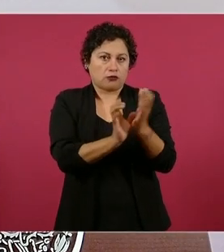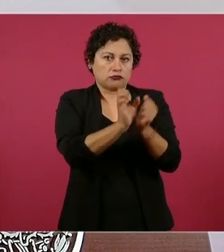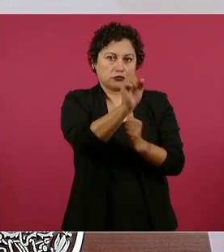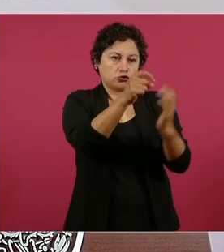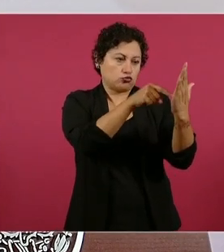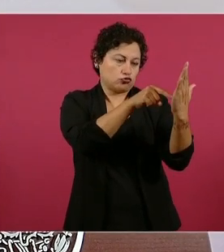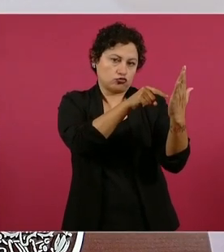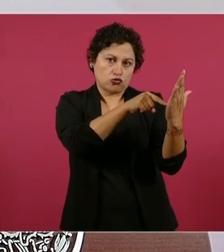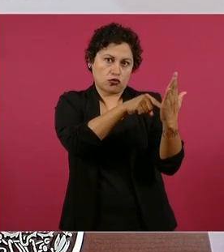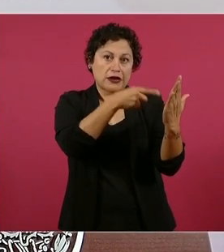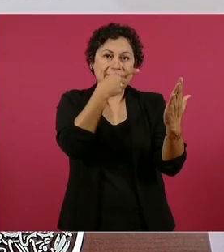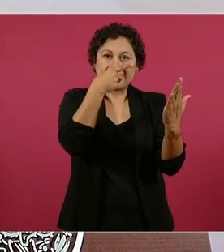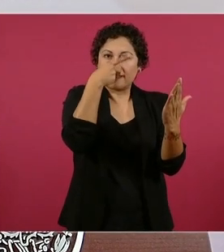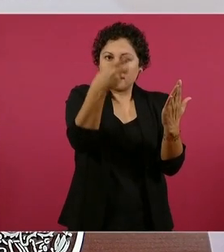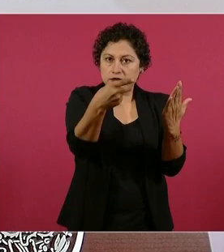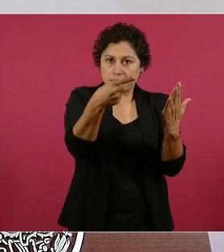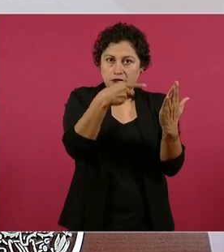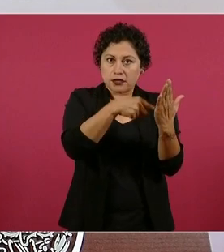exterior.